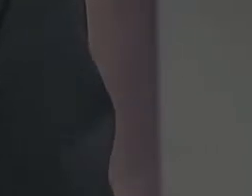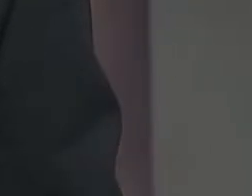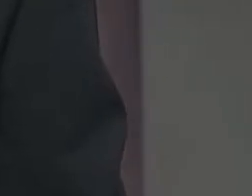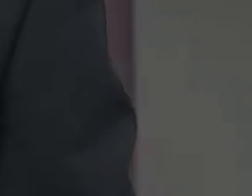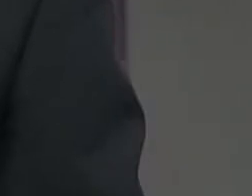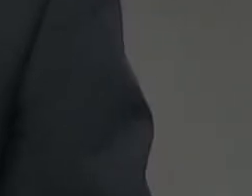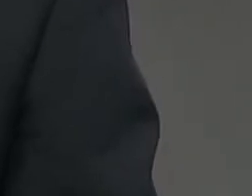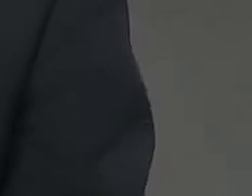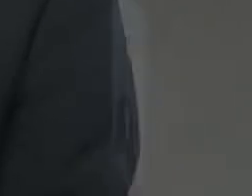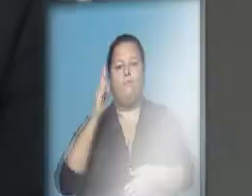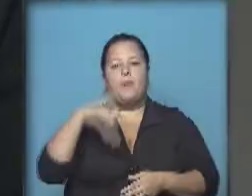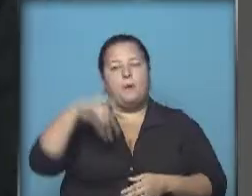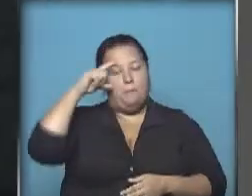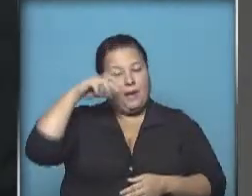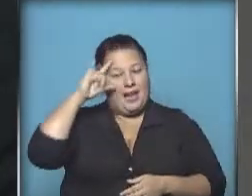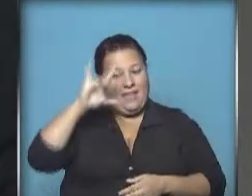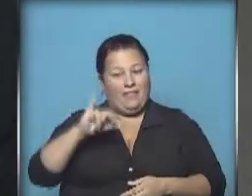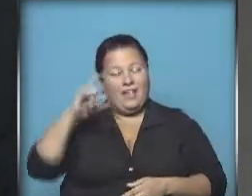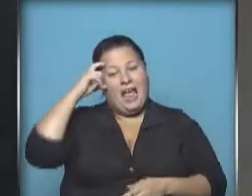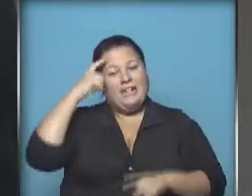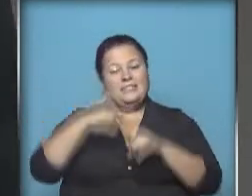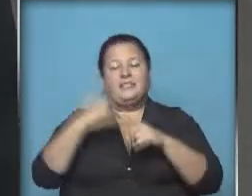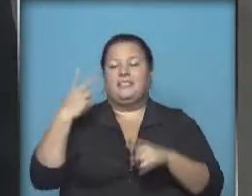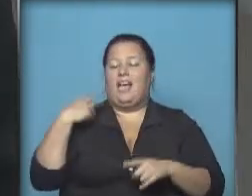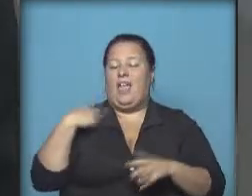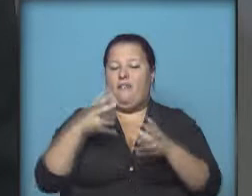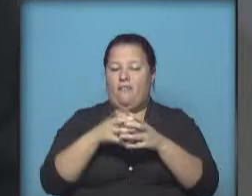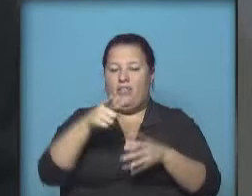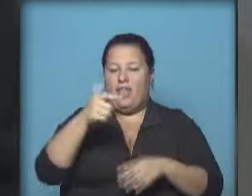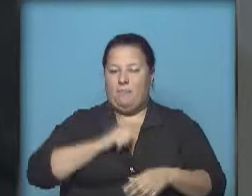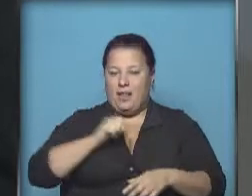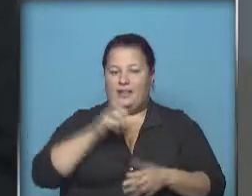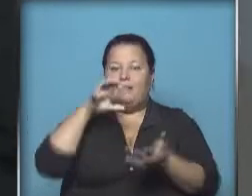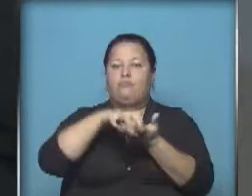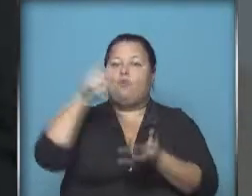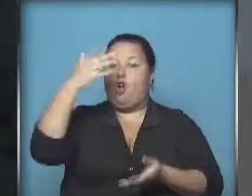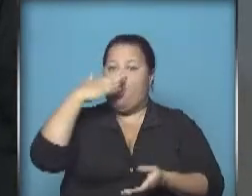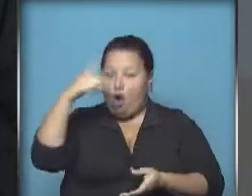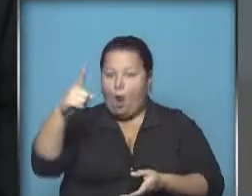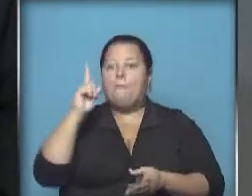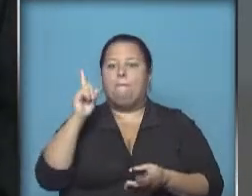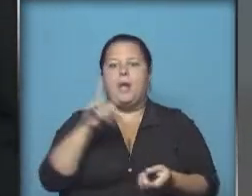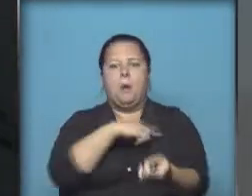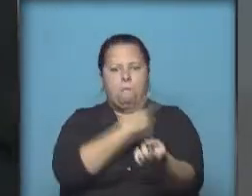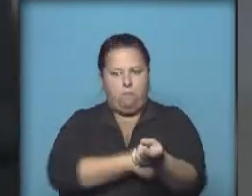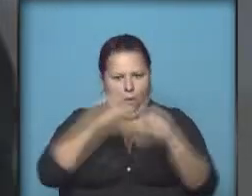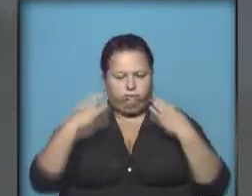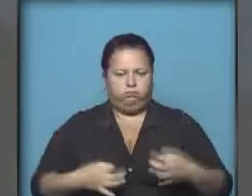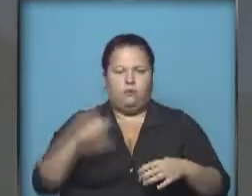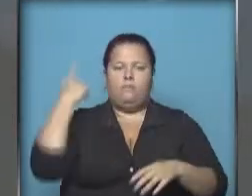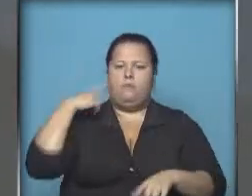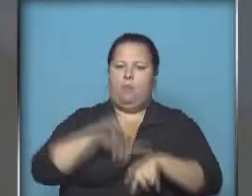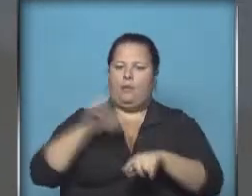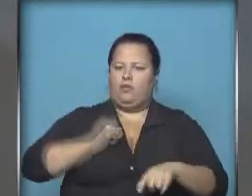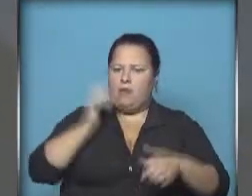El represor Luciano Benjamín Menéndez, ex jefe del tercer cuerpo del ejército con asiento en la provincia de Córdoba, pero con poder real durante la última